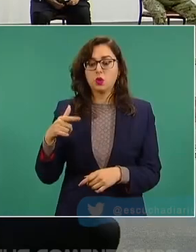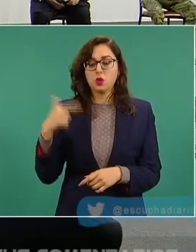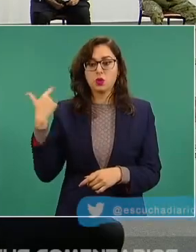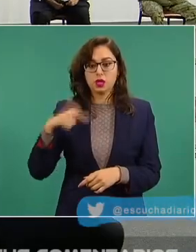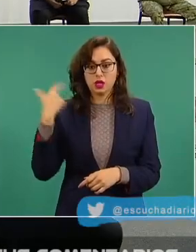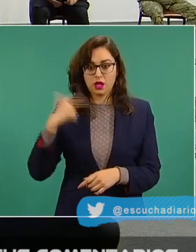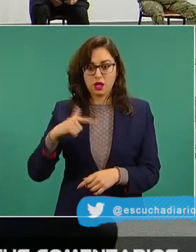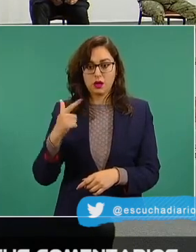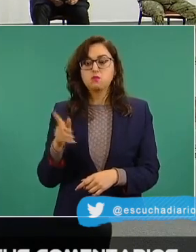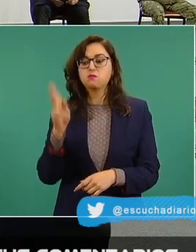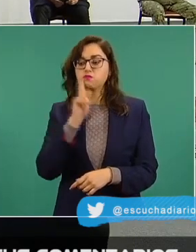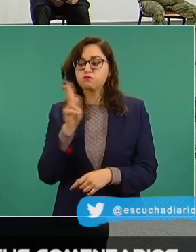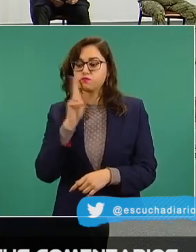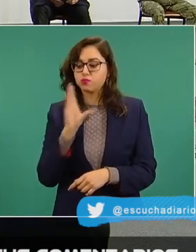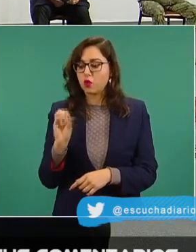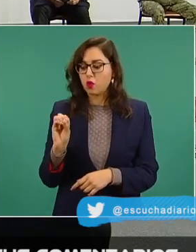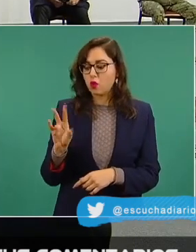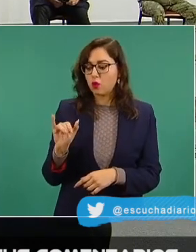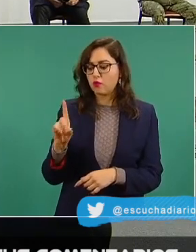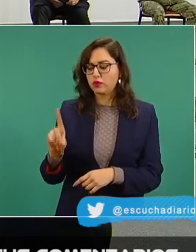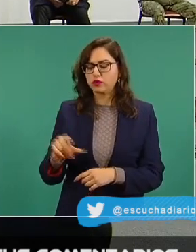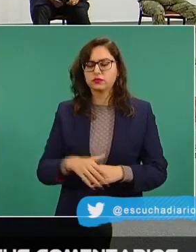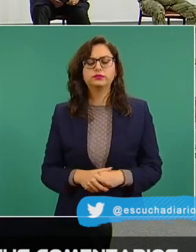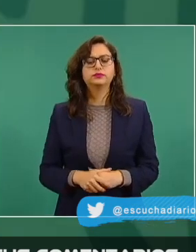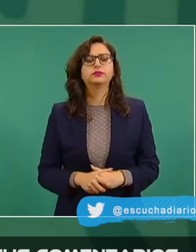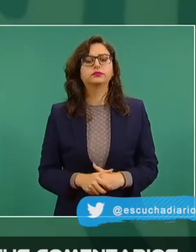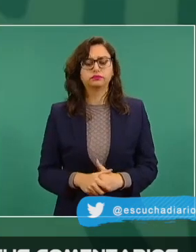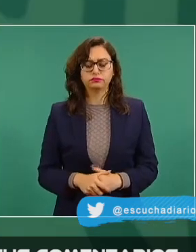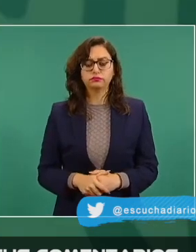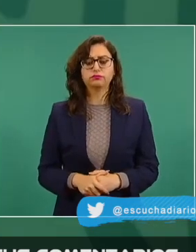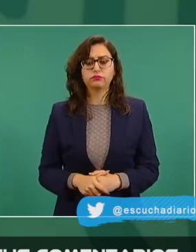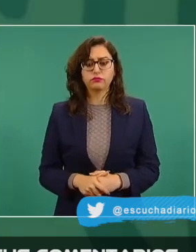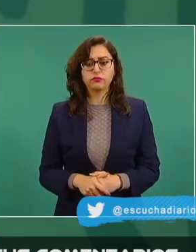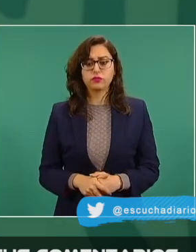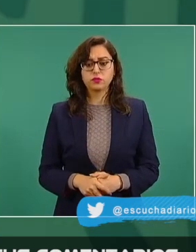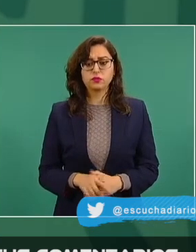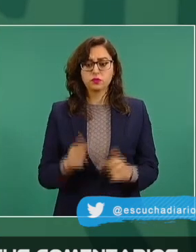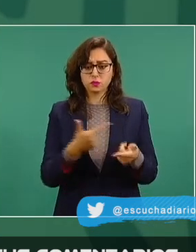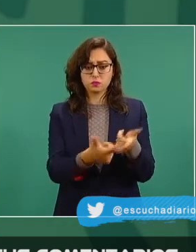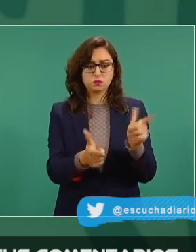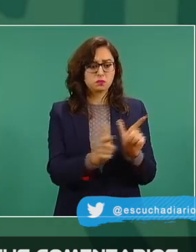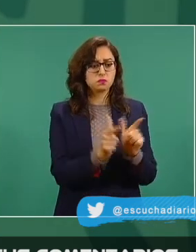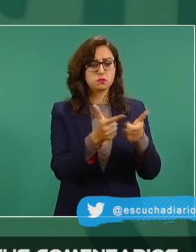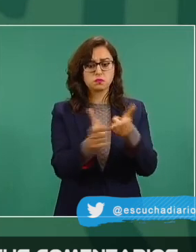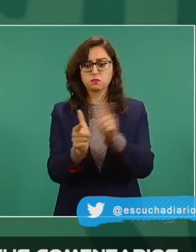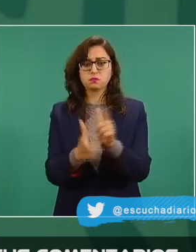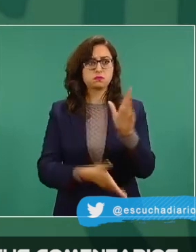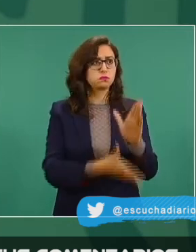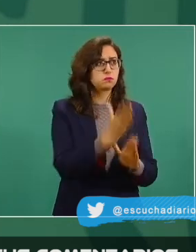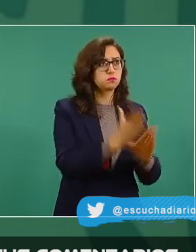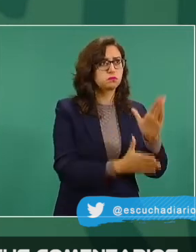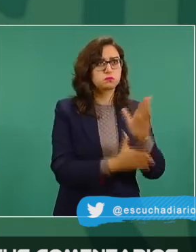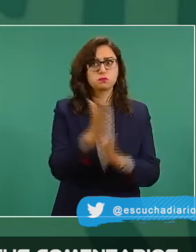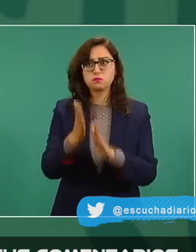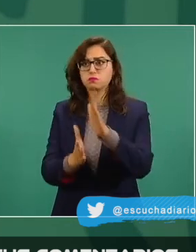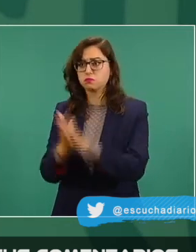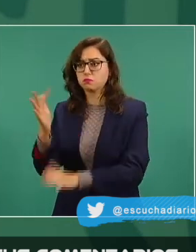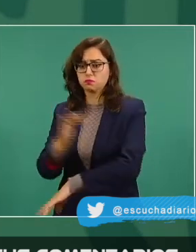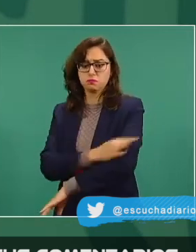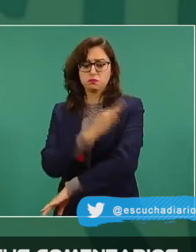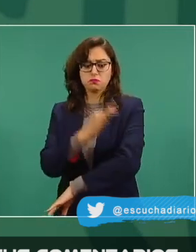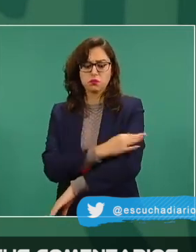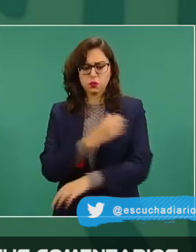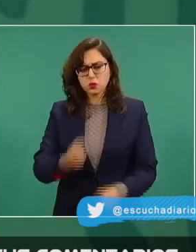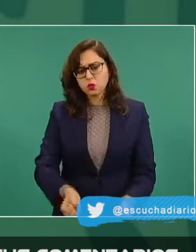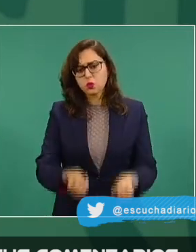Sí, tenemos capacidad para la vacunación. Piensen que son